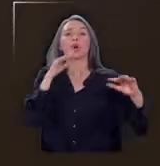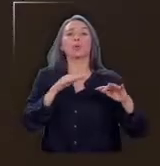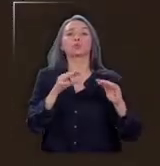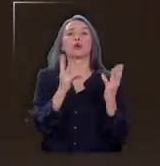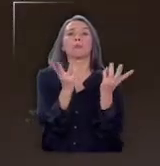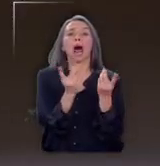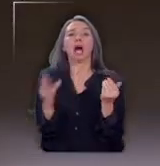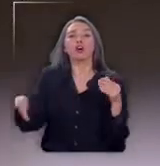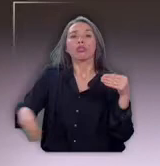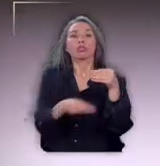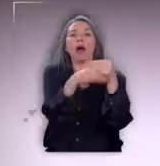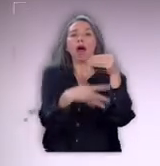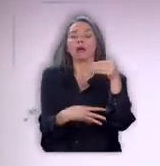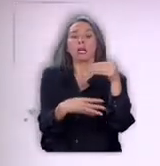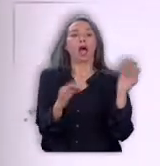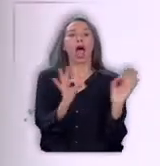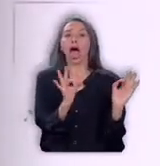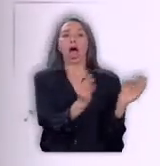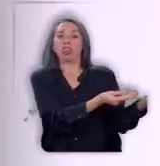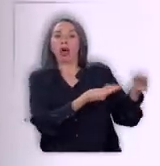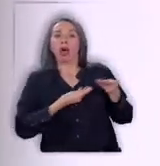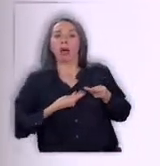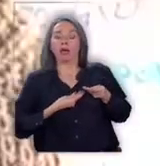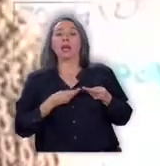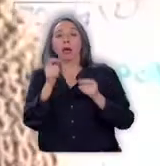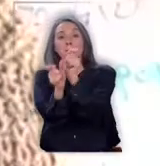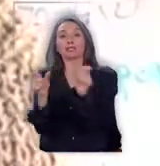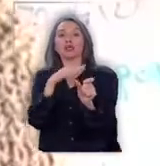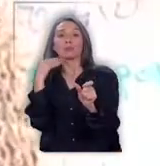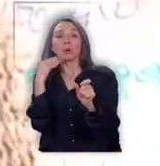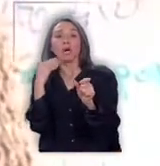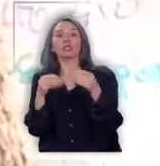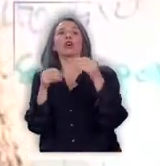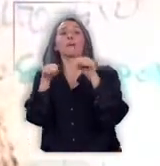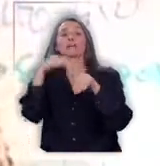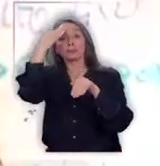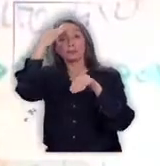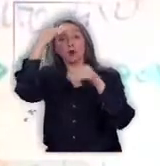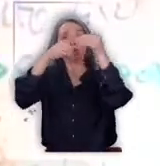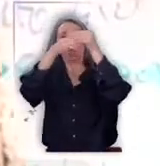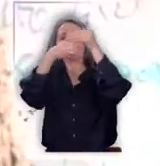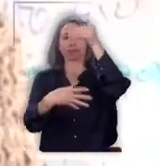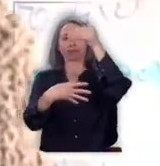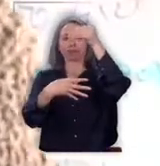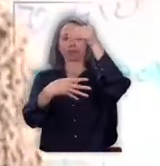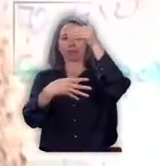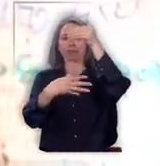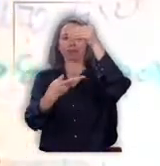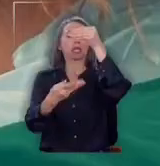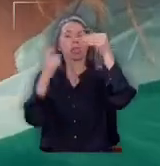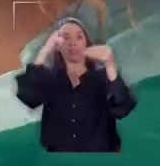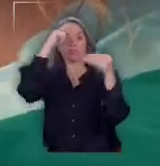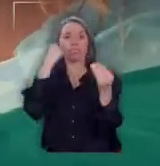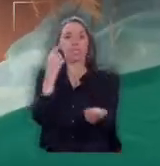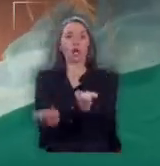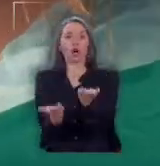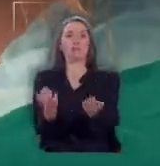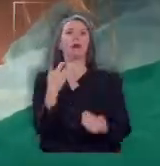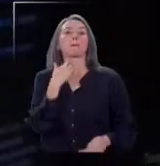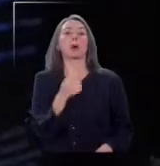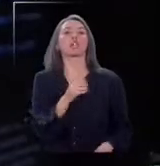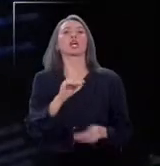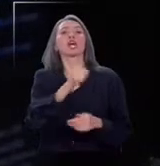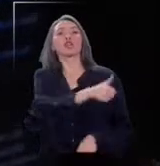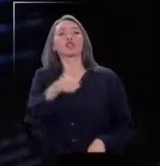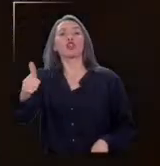hoy todos esos fallecidos adicionales se agregaron un mismo día y eso dificulta la comparación por qué todos los